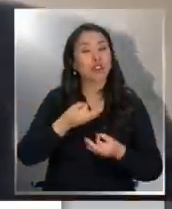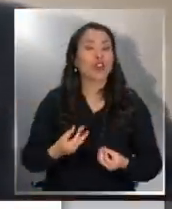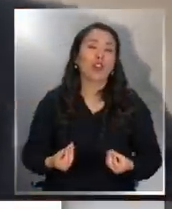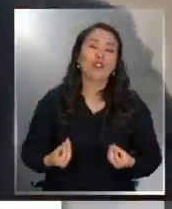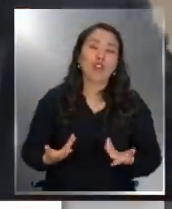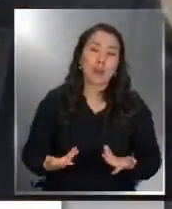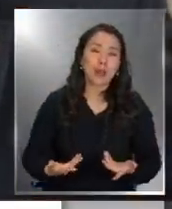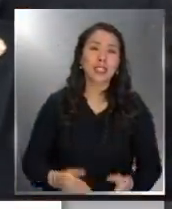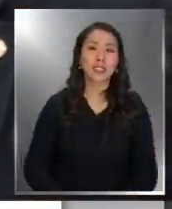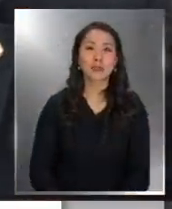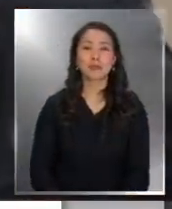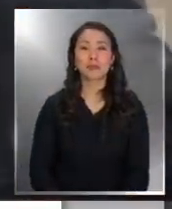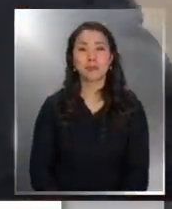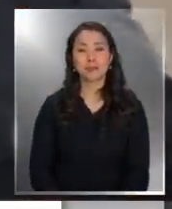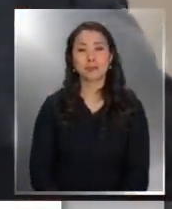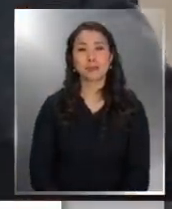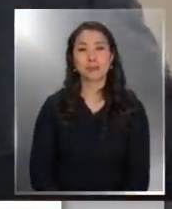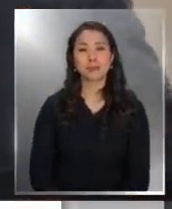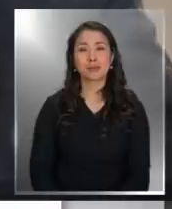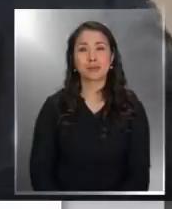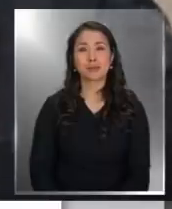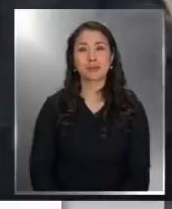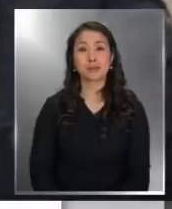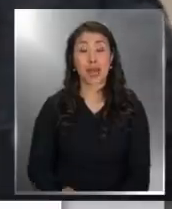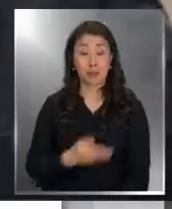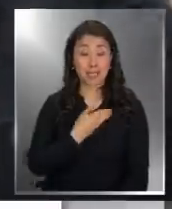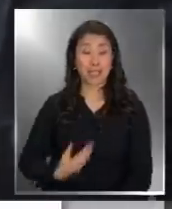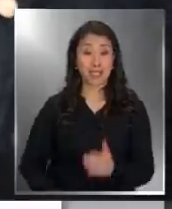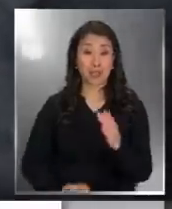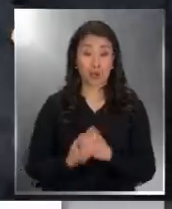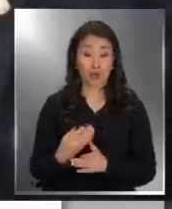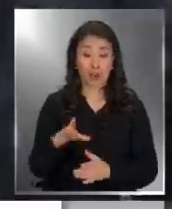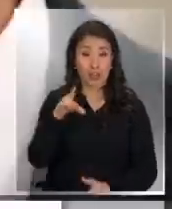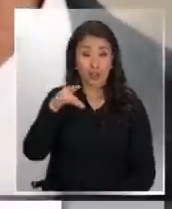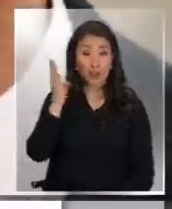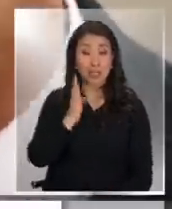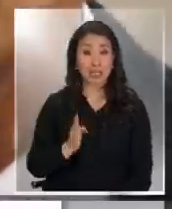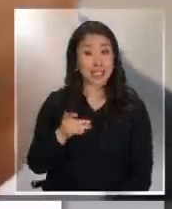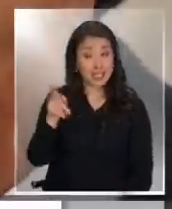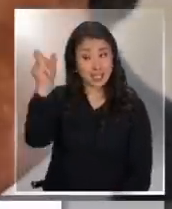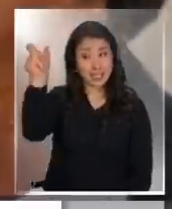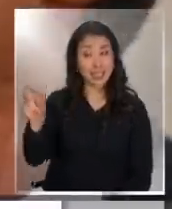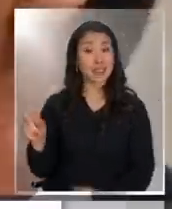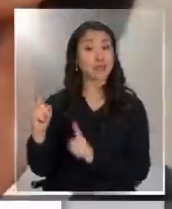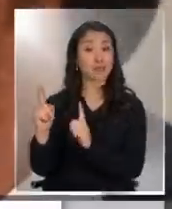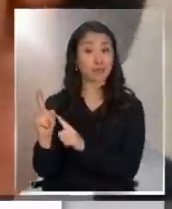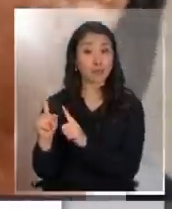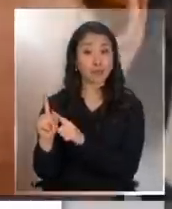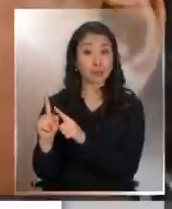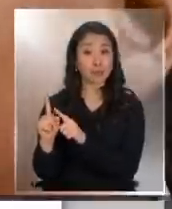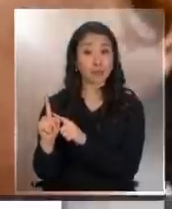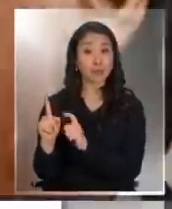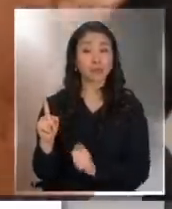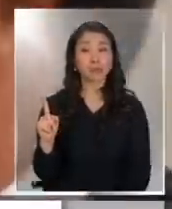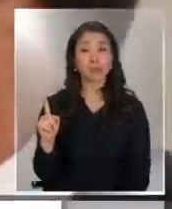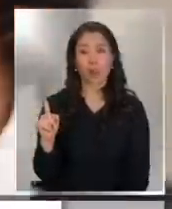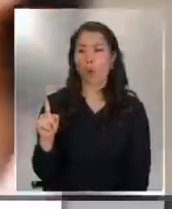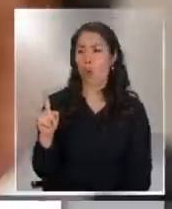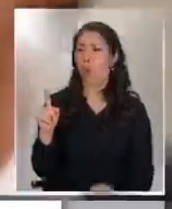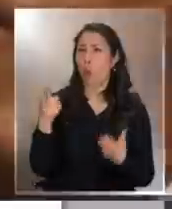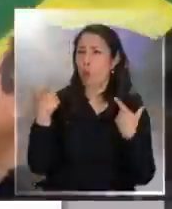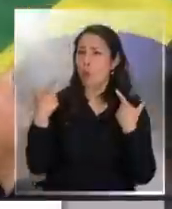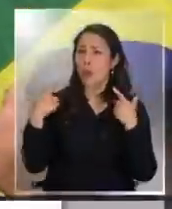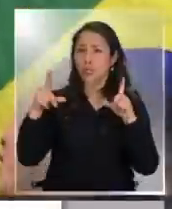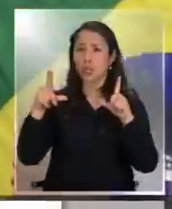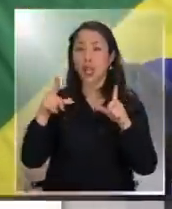evidentemente, esta persona es, me refiero a Jair Bolsonaro, el presidente electo de Brasil. Es todo un personaje y, por